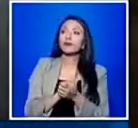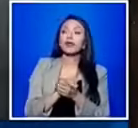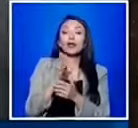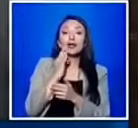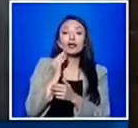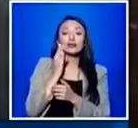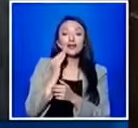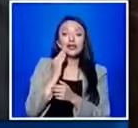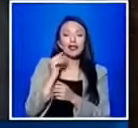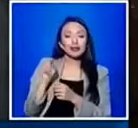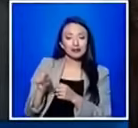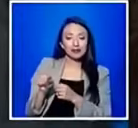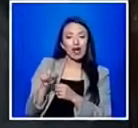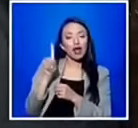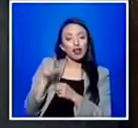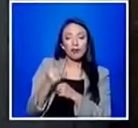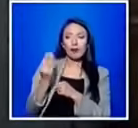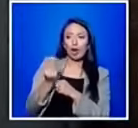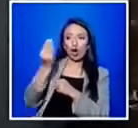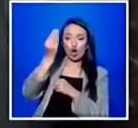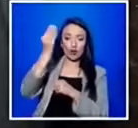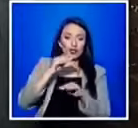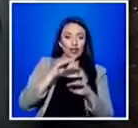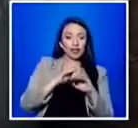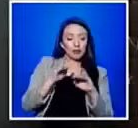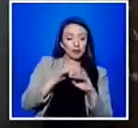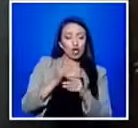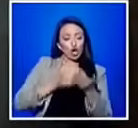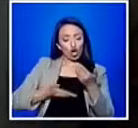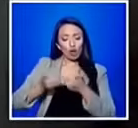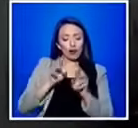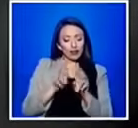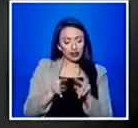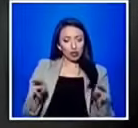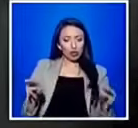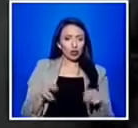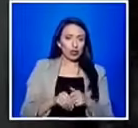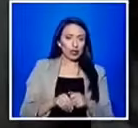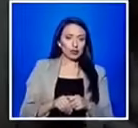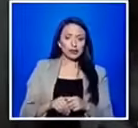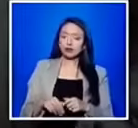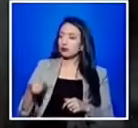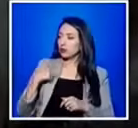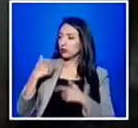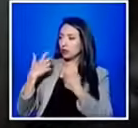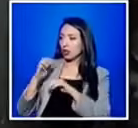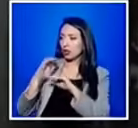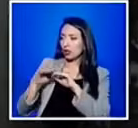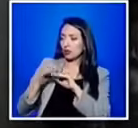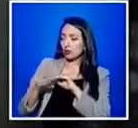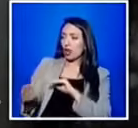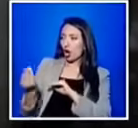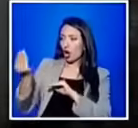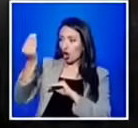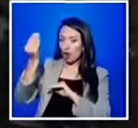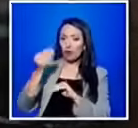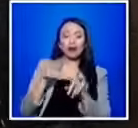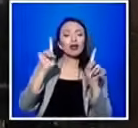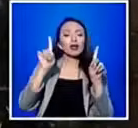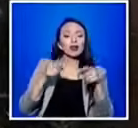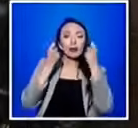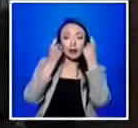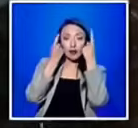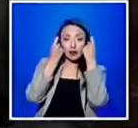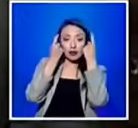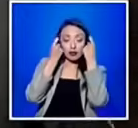es la experiencia que deben tener todos los jóvenes, esta invitación para que compartan con la naturaleza. Sí, más que nada yo quiero invitar a todos los jóvenes a que